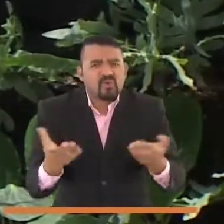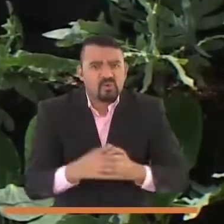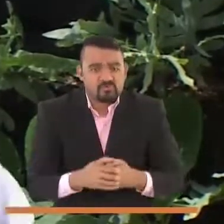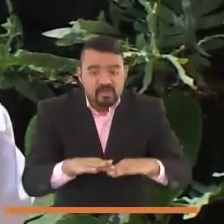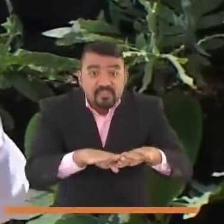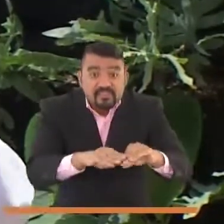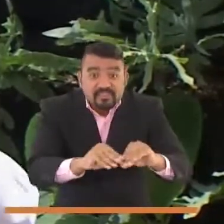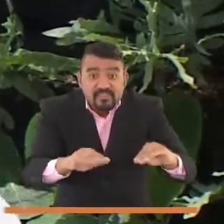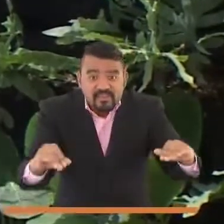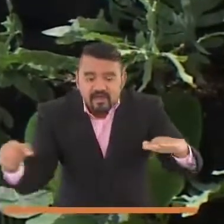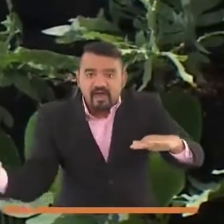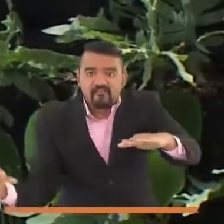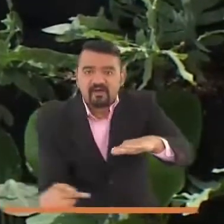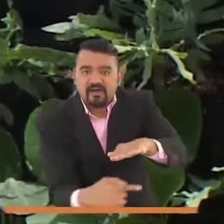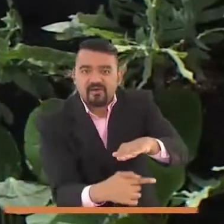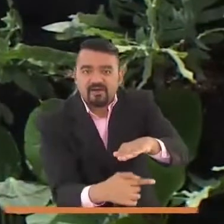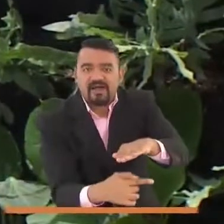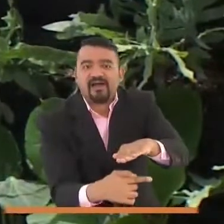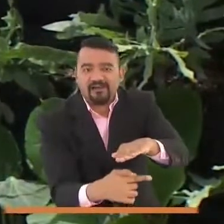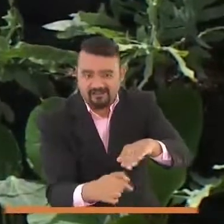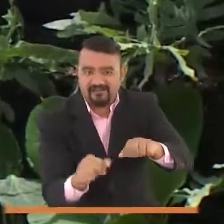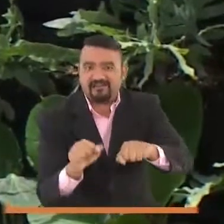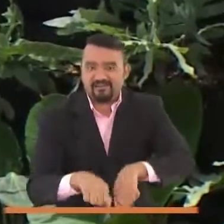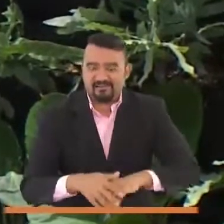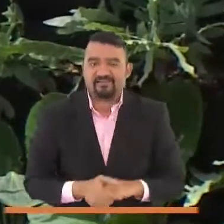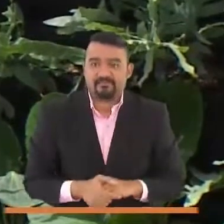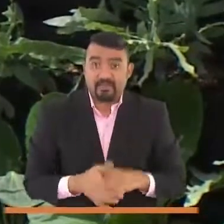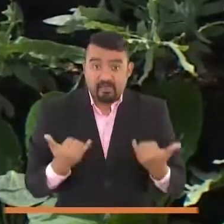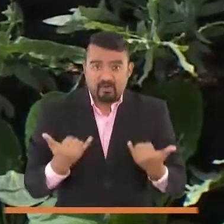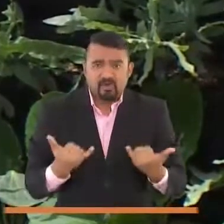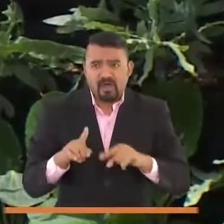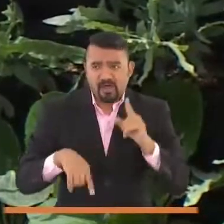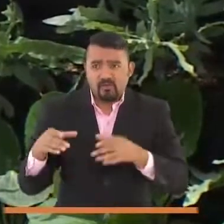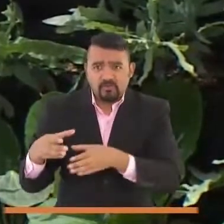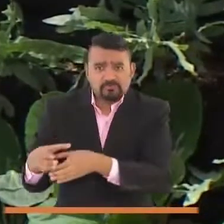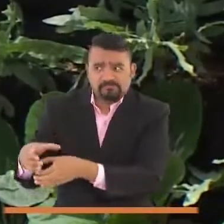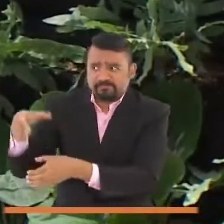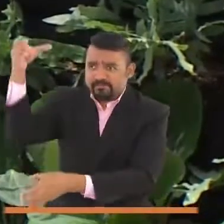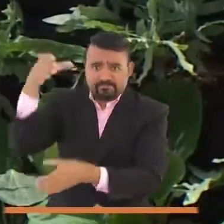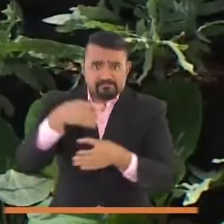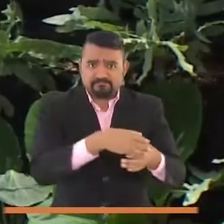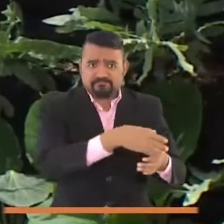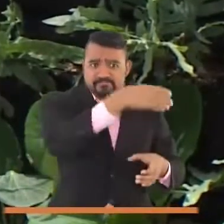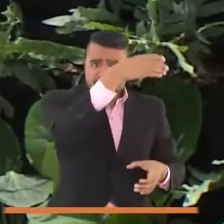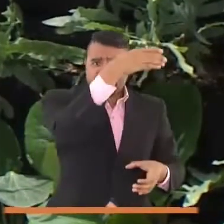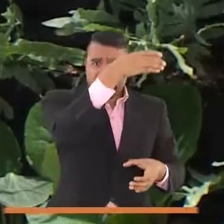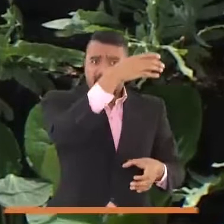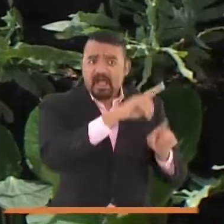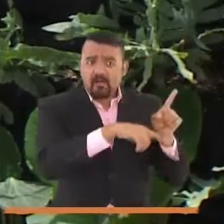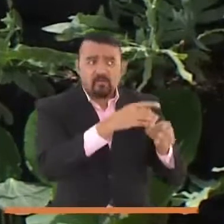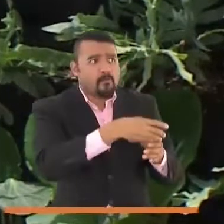impedía la movilidad. Digámoslo, hoy hay unos postes que temporalmente se